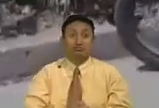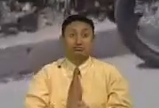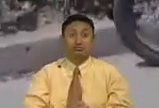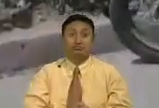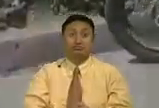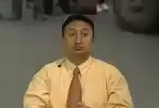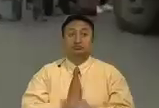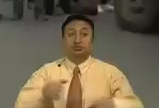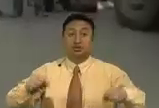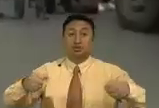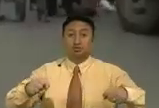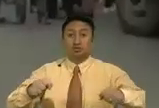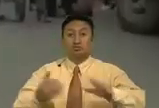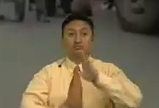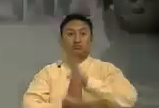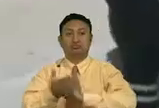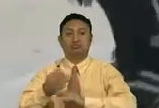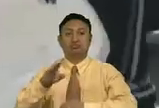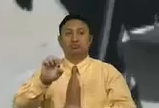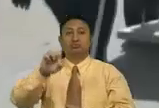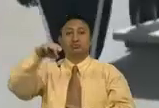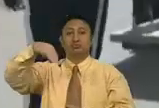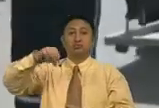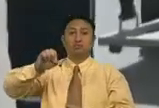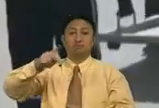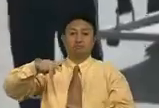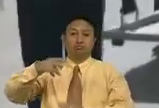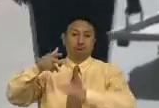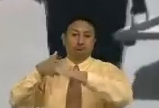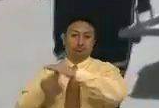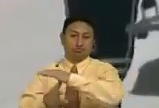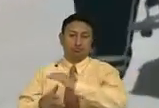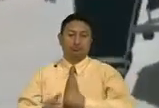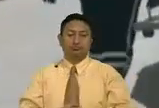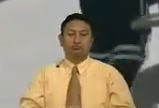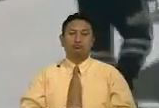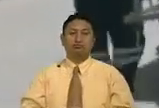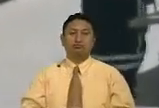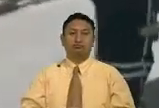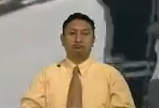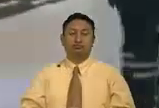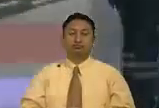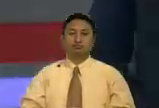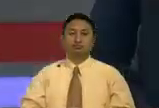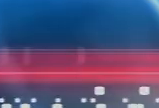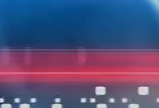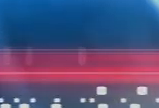a los patios del EMO, informó desde la ciudad de Cuenca Francisco Ramírez.